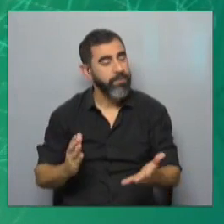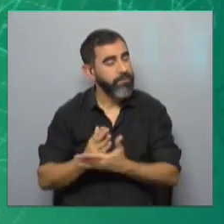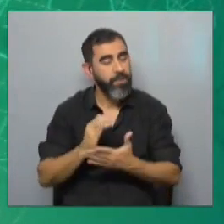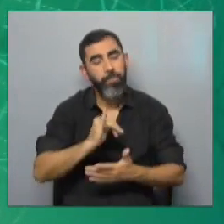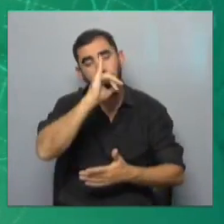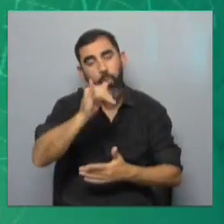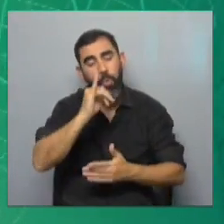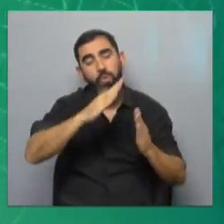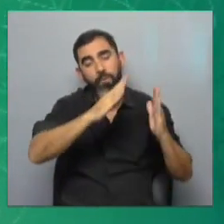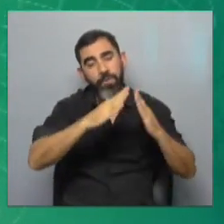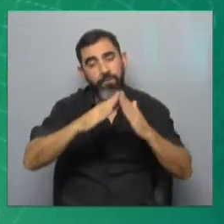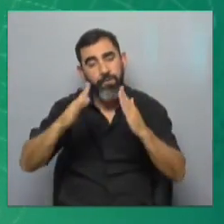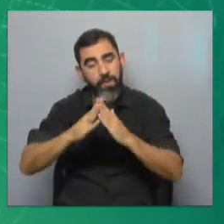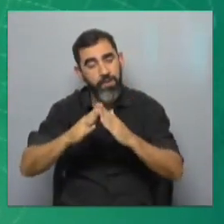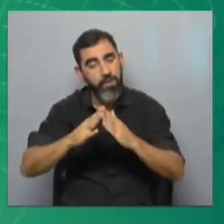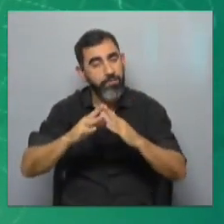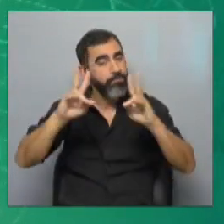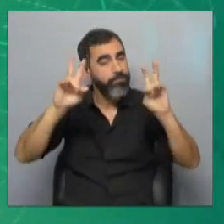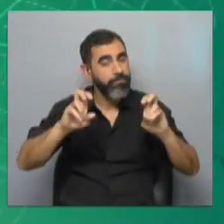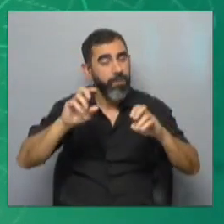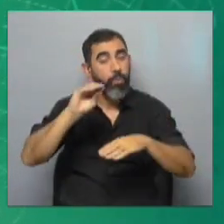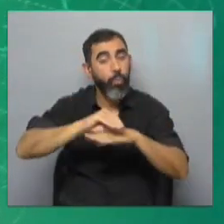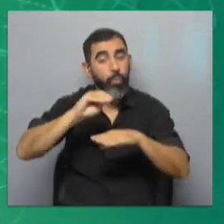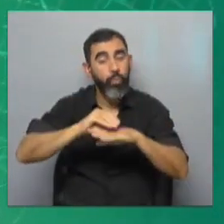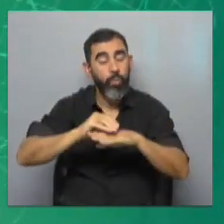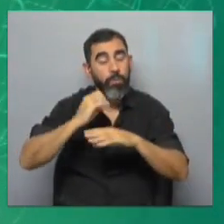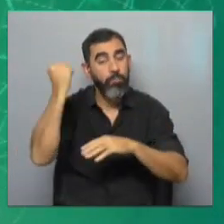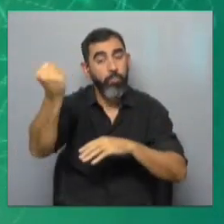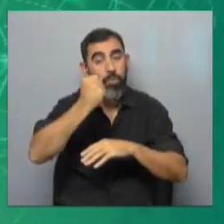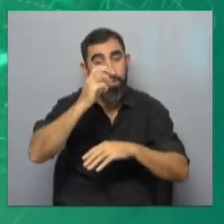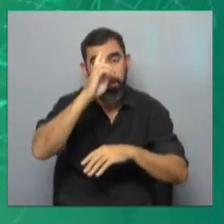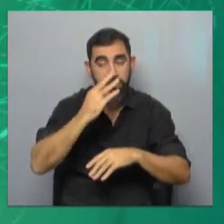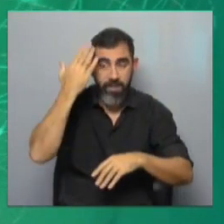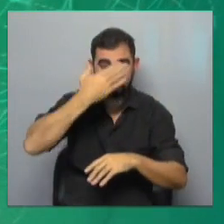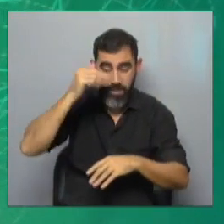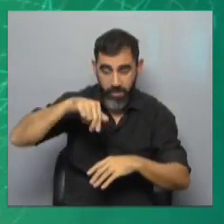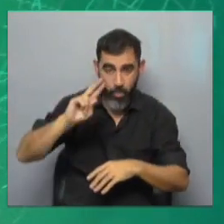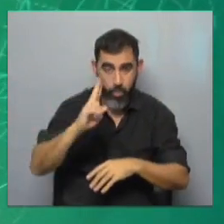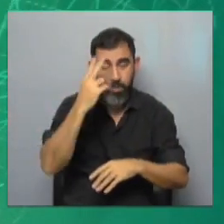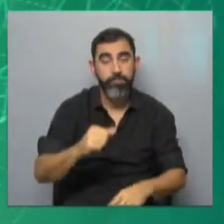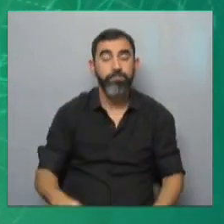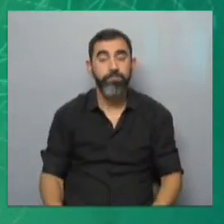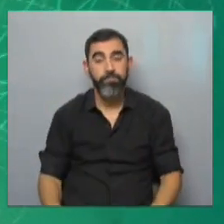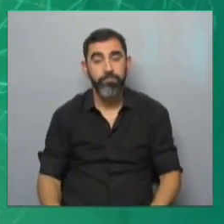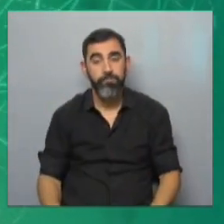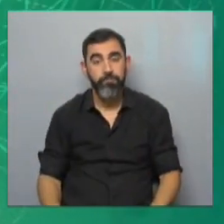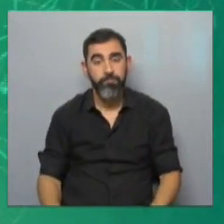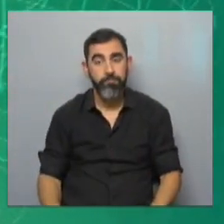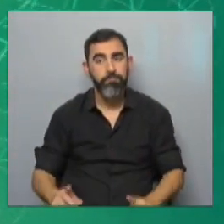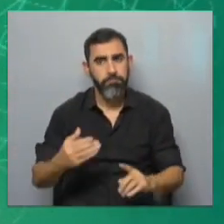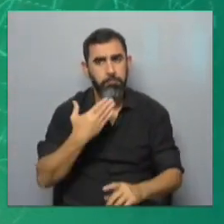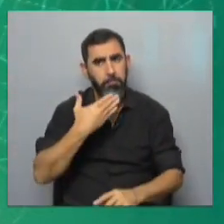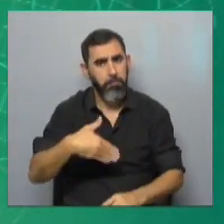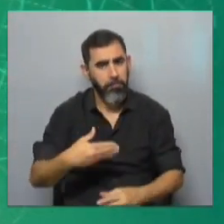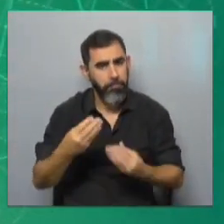tema de la vivienda como un tema desde la cultura afro-uruguaya súper importante. Y me llamaba mucho la